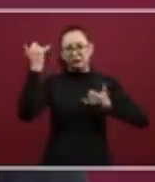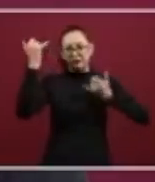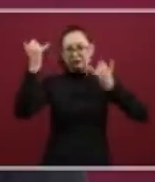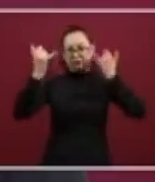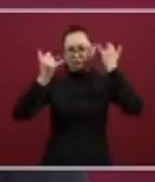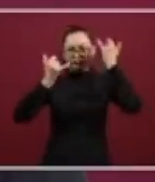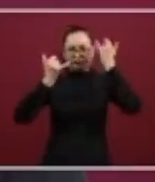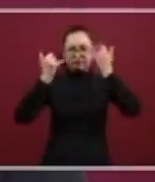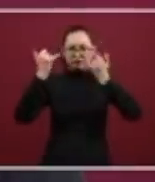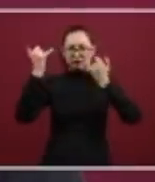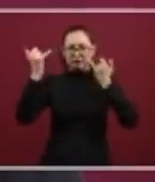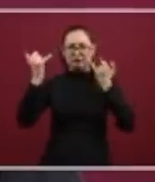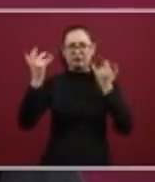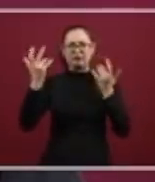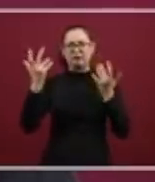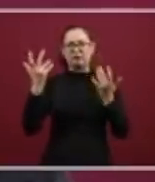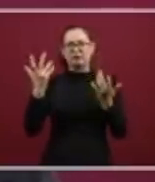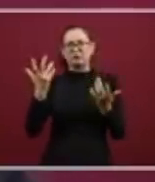de